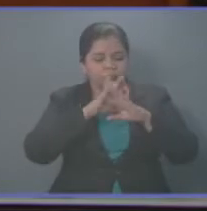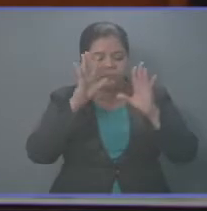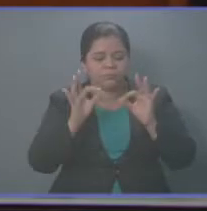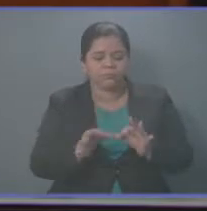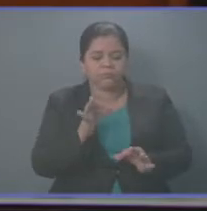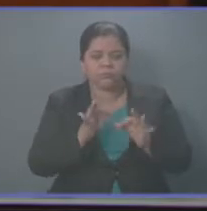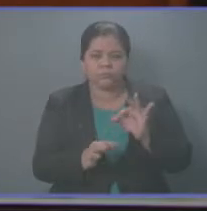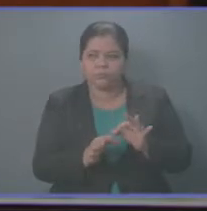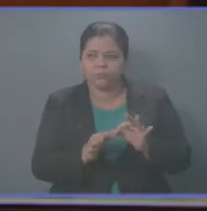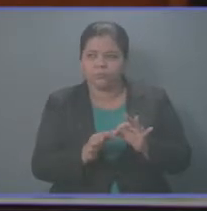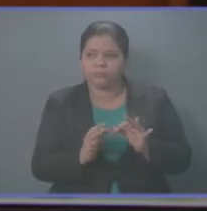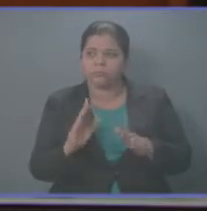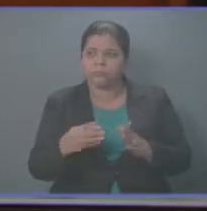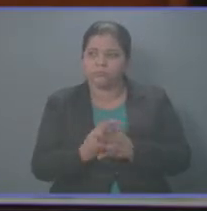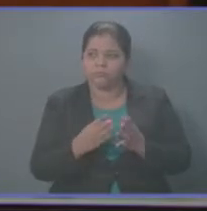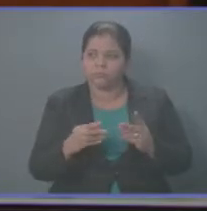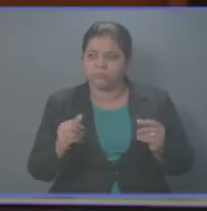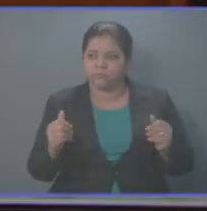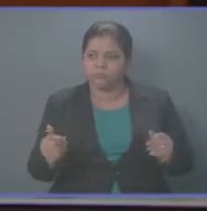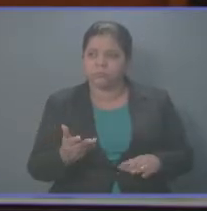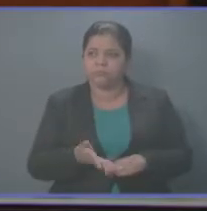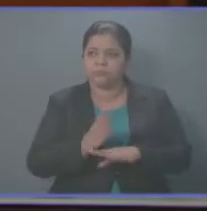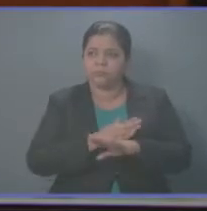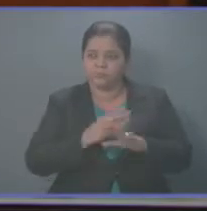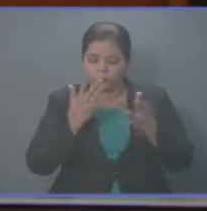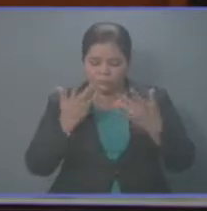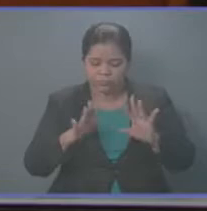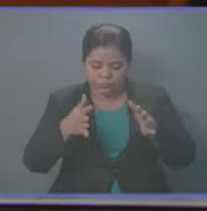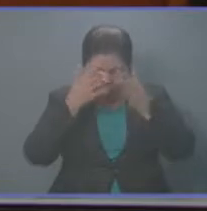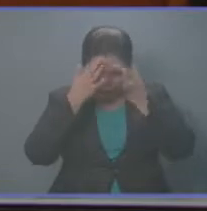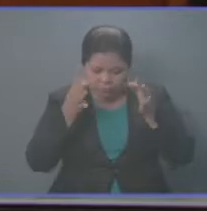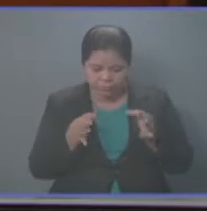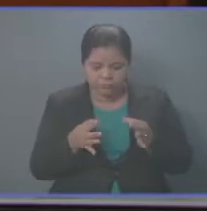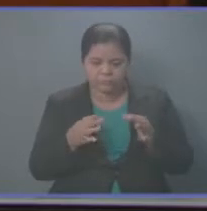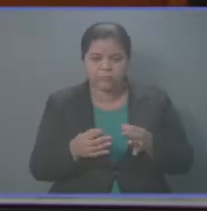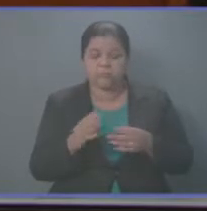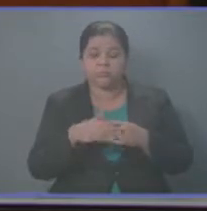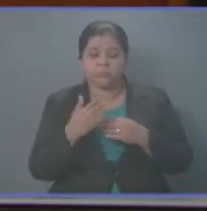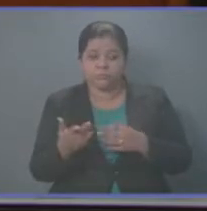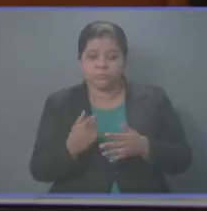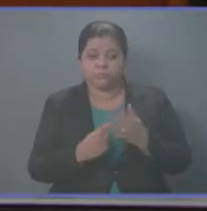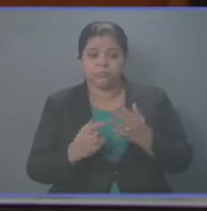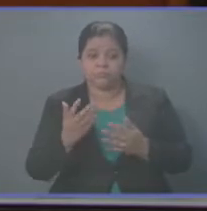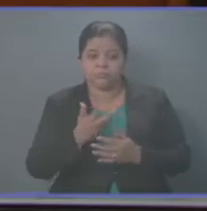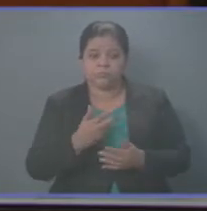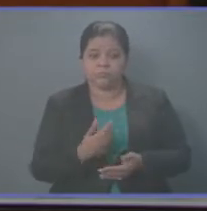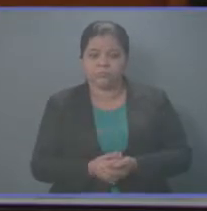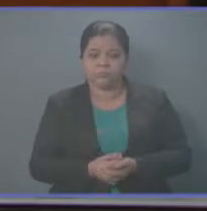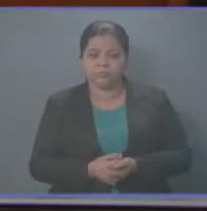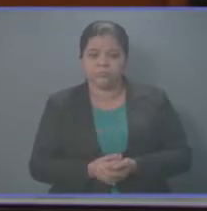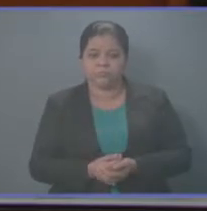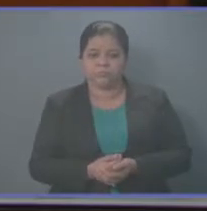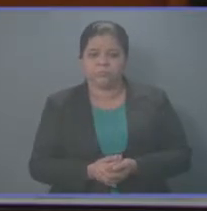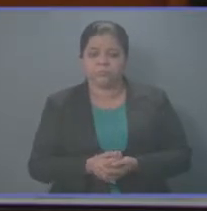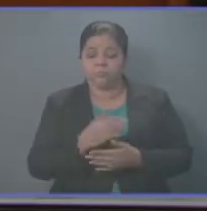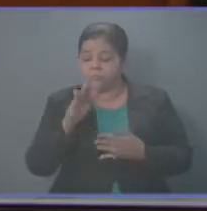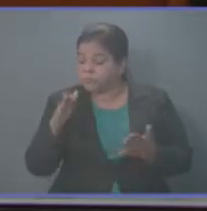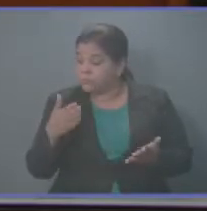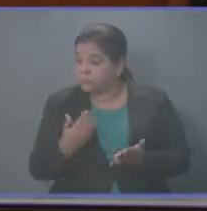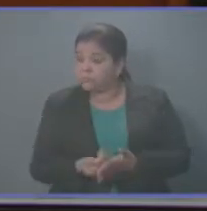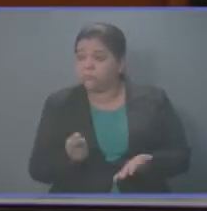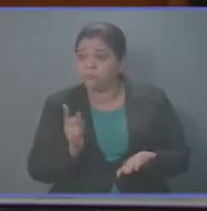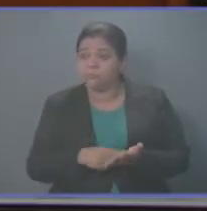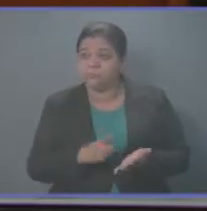cambiar las resoluciones que aquí se estaban emitiendo y que son sometidas a nuestra consideración. Eso llevó a que